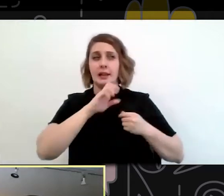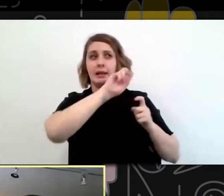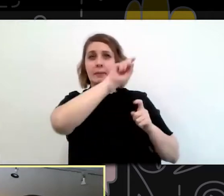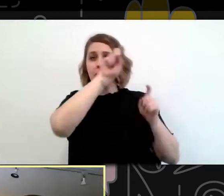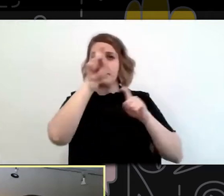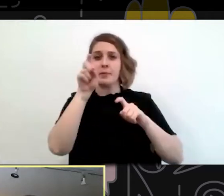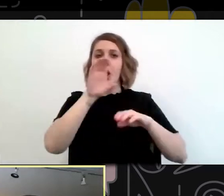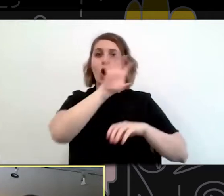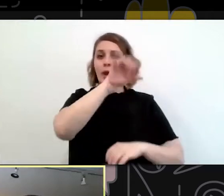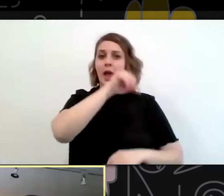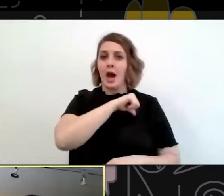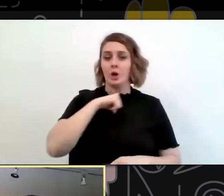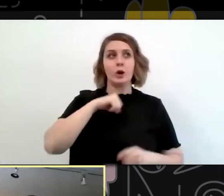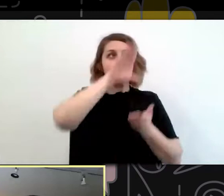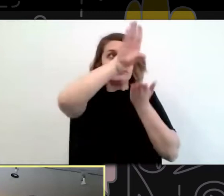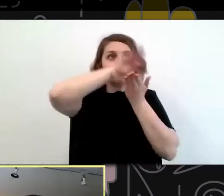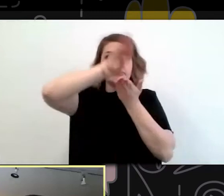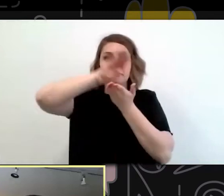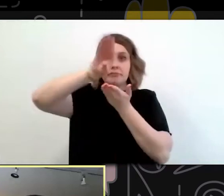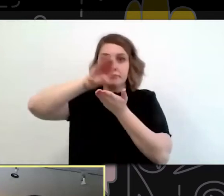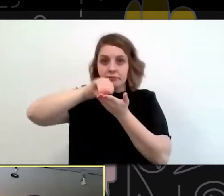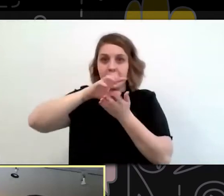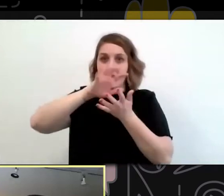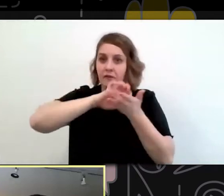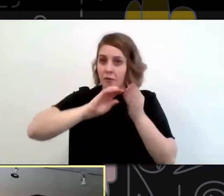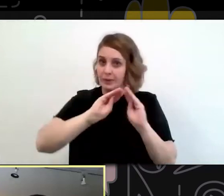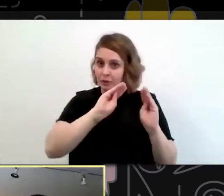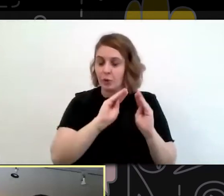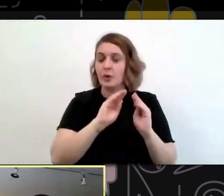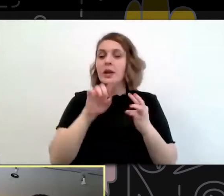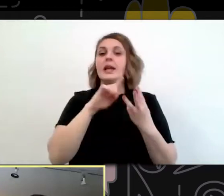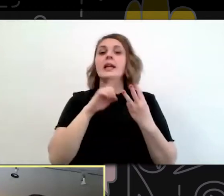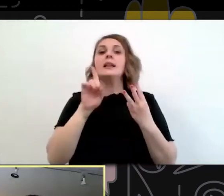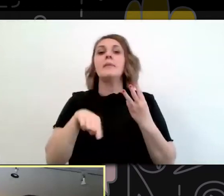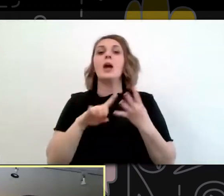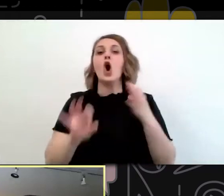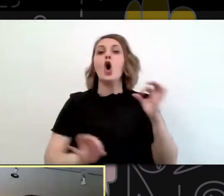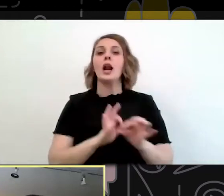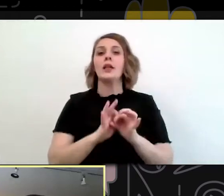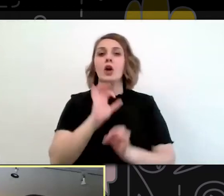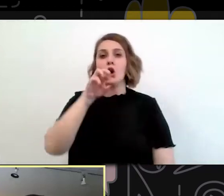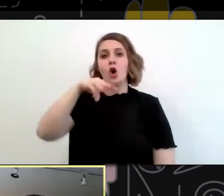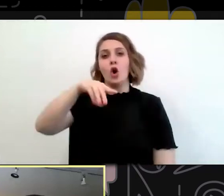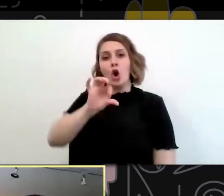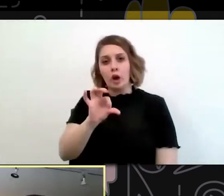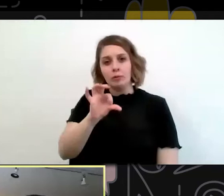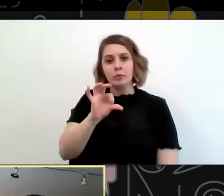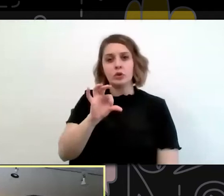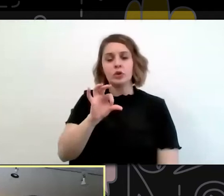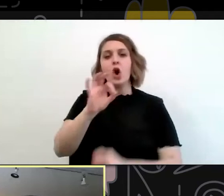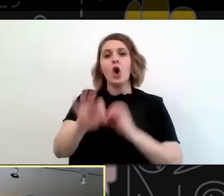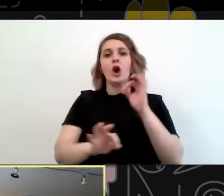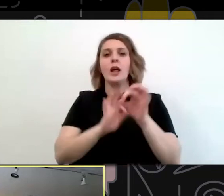de comunidades autónomas y de organizaciones desde la OMS, la Organización Médica